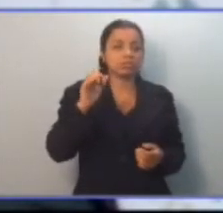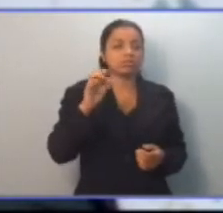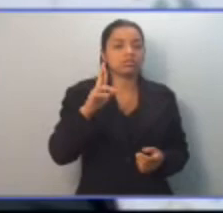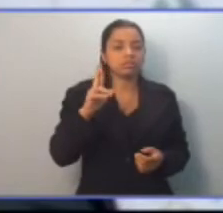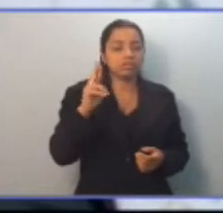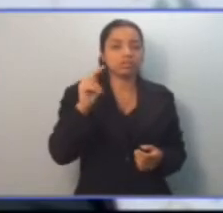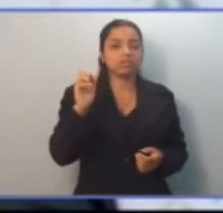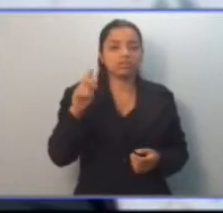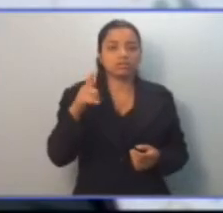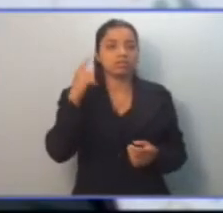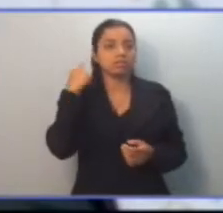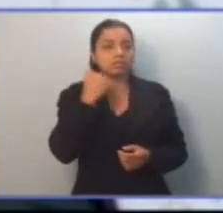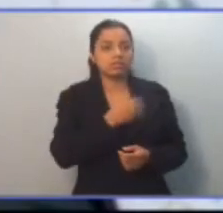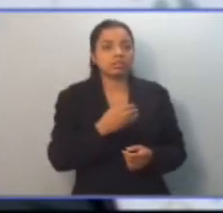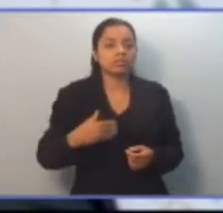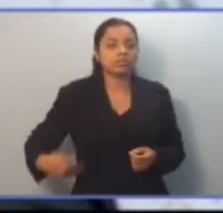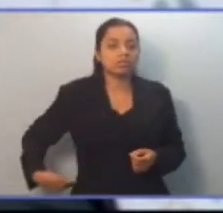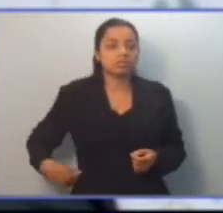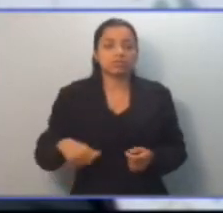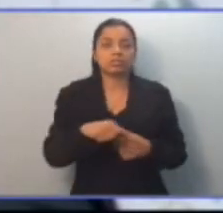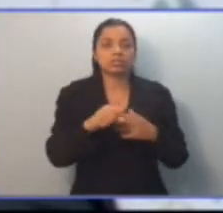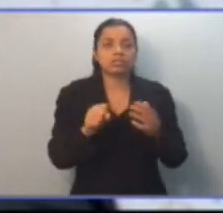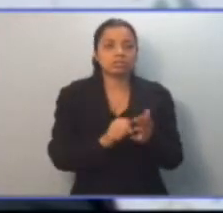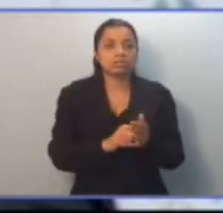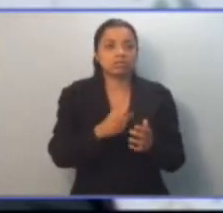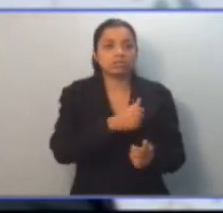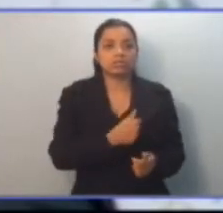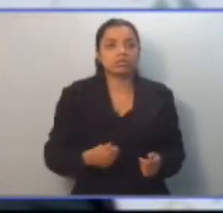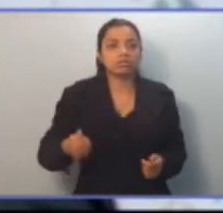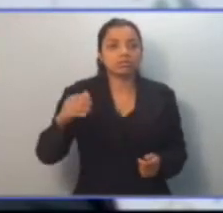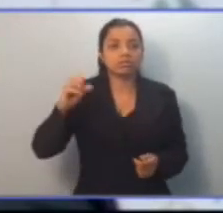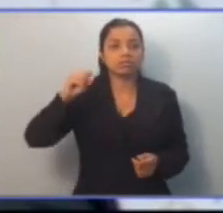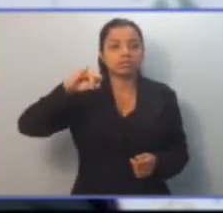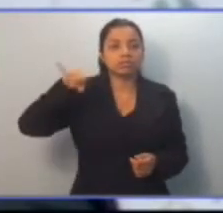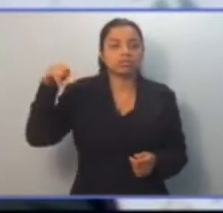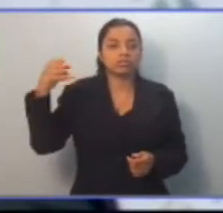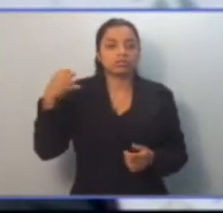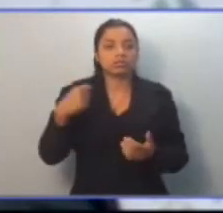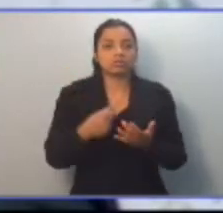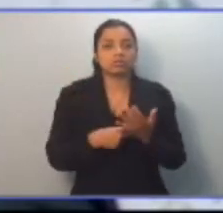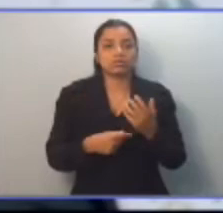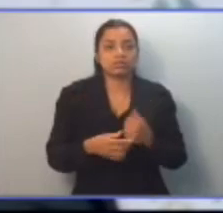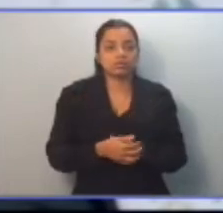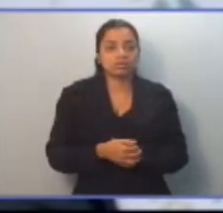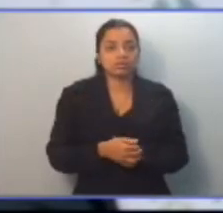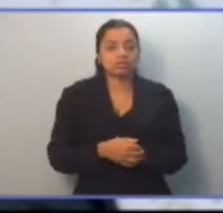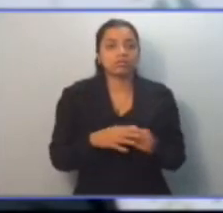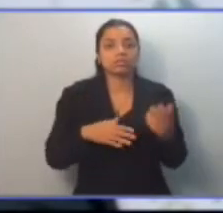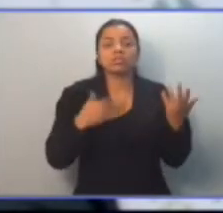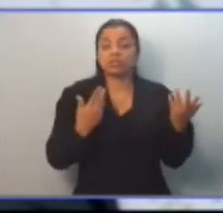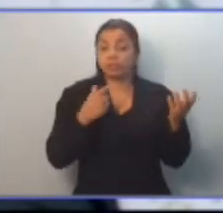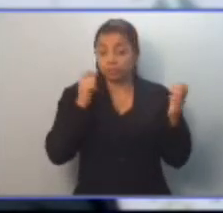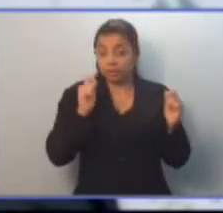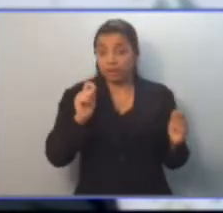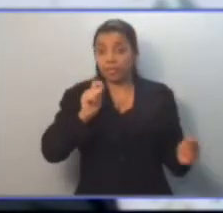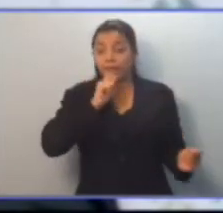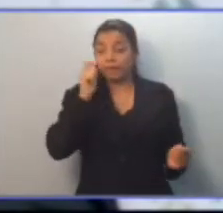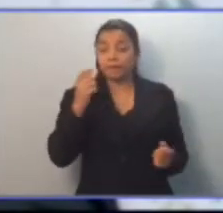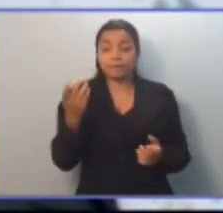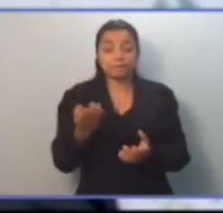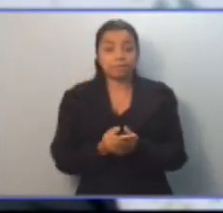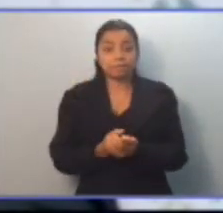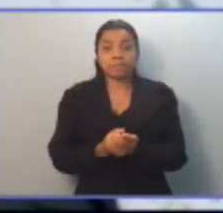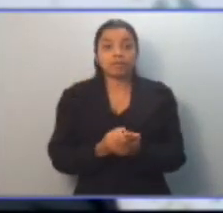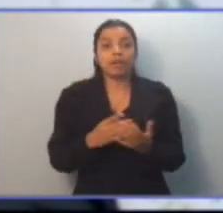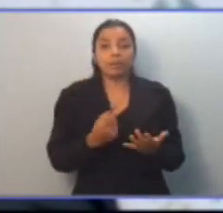también además fue presidente de la Asamblea de la Corte Suprema de Justicia de Panamá, en donde él hace a través de esa carta